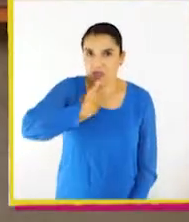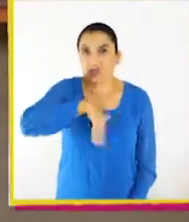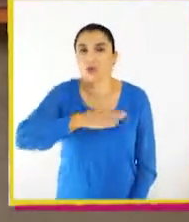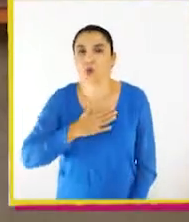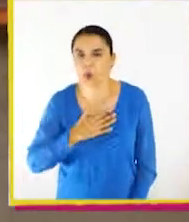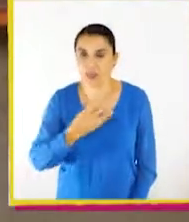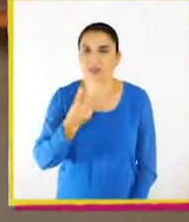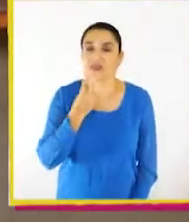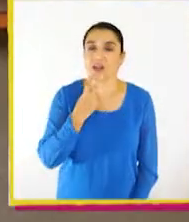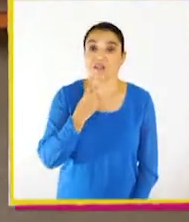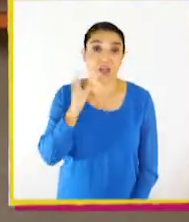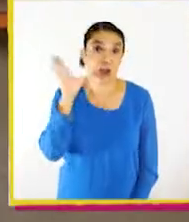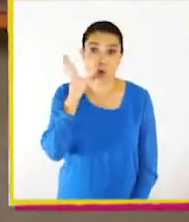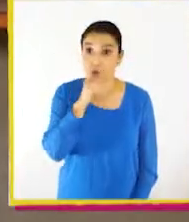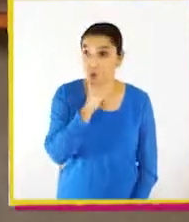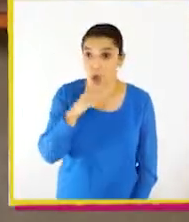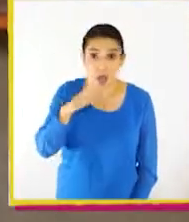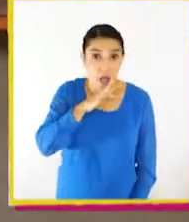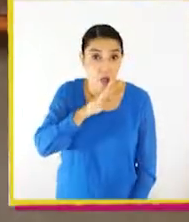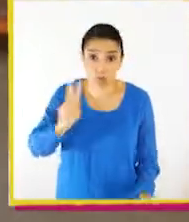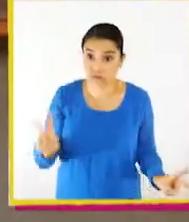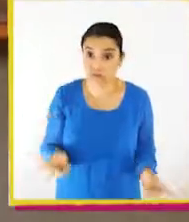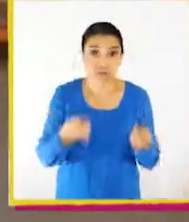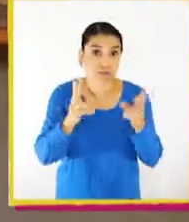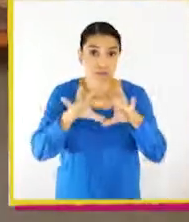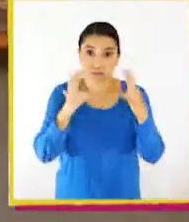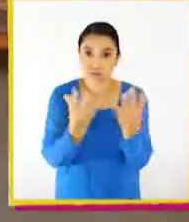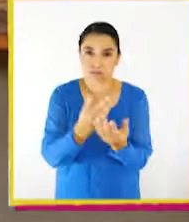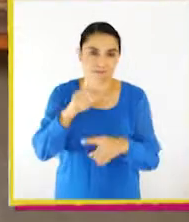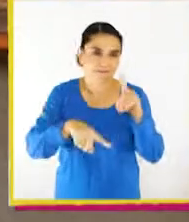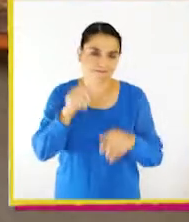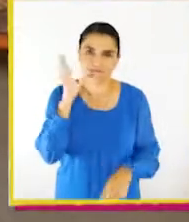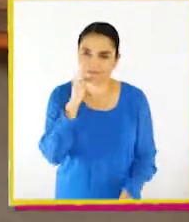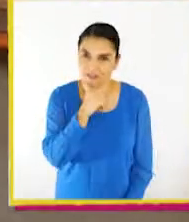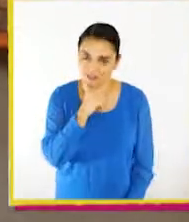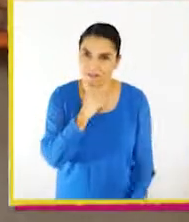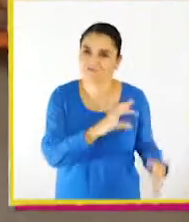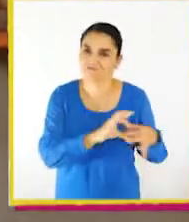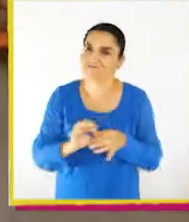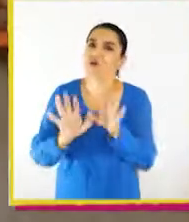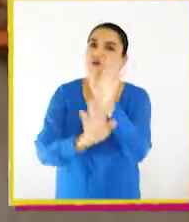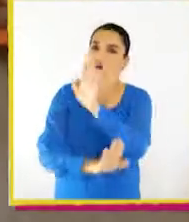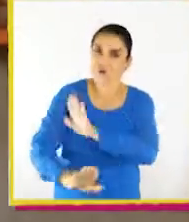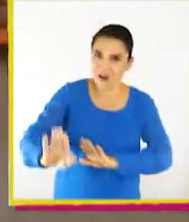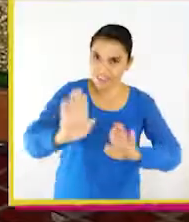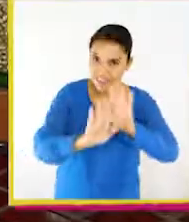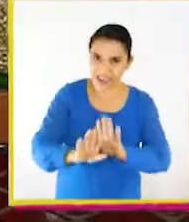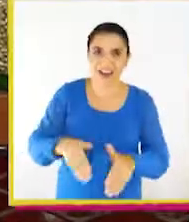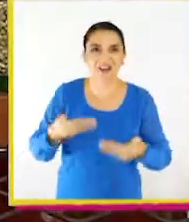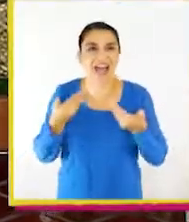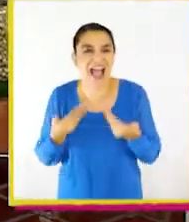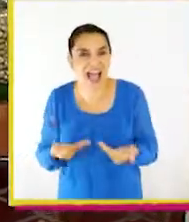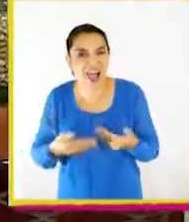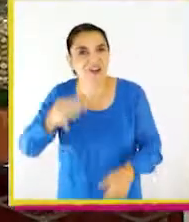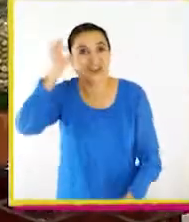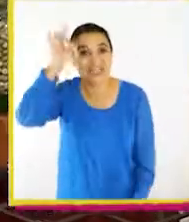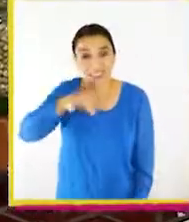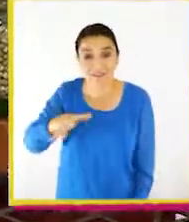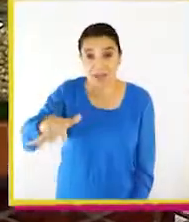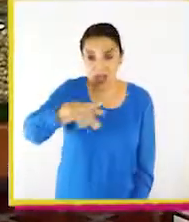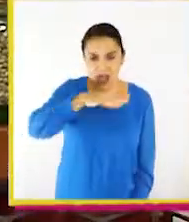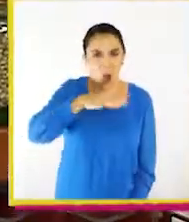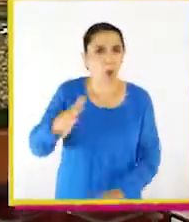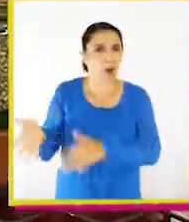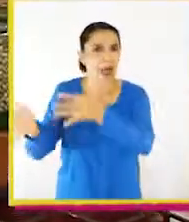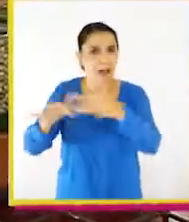nuestras vidas. Sin ella no existiría la vida en el planeta y por eso hay que cuidarla. Ahora sabemos que